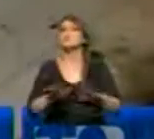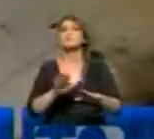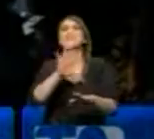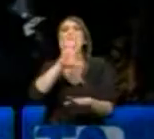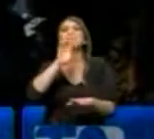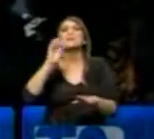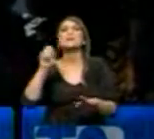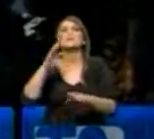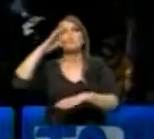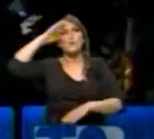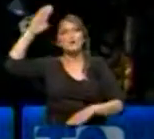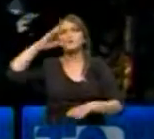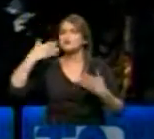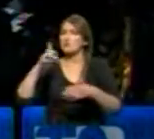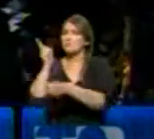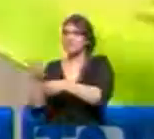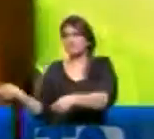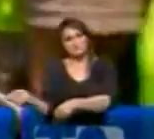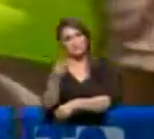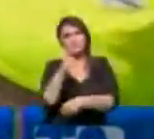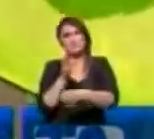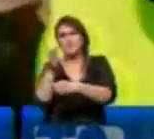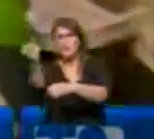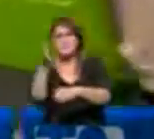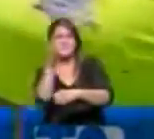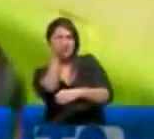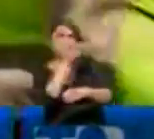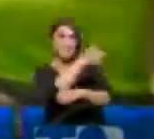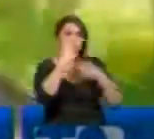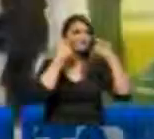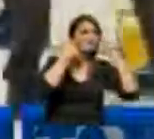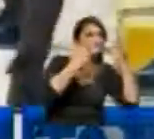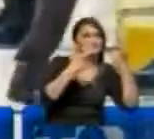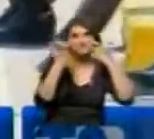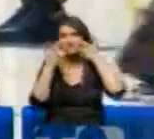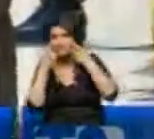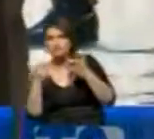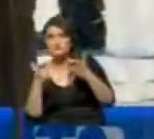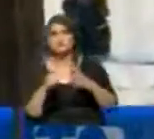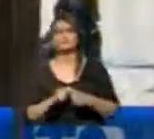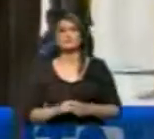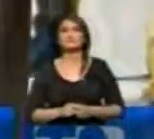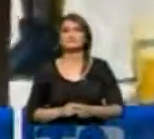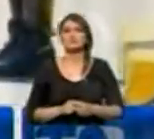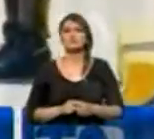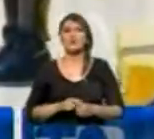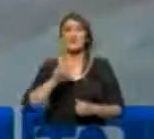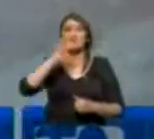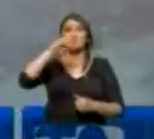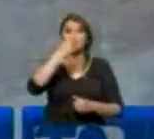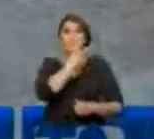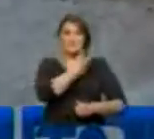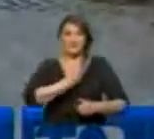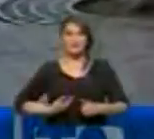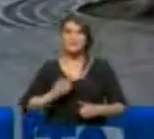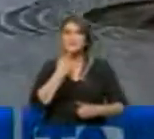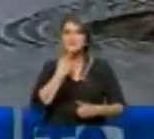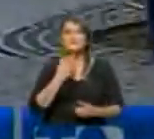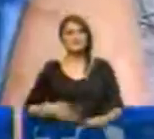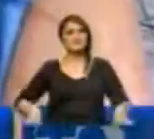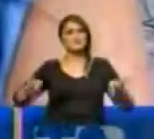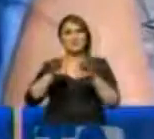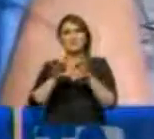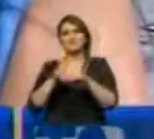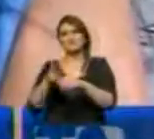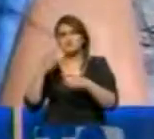policías más. Y enseguida, a nivel nacional. Misión prioritaria para el gobierno central, dice el vicepresidente. De ahí la medida que fue bien recibida por la gente.